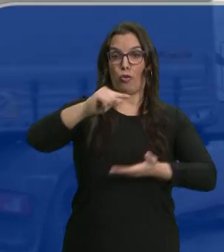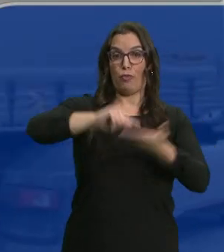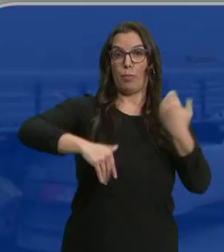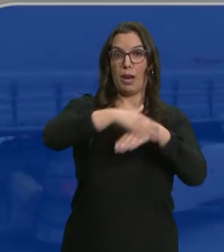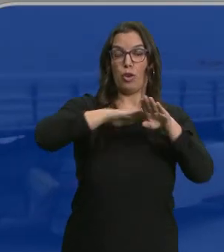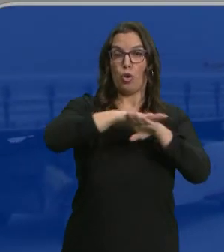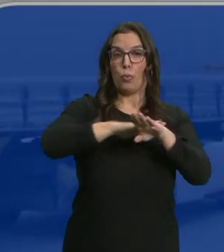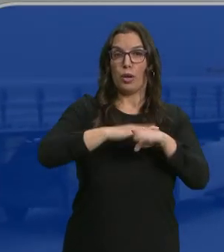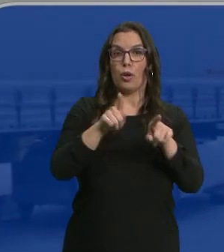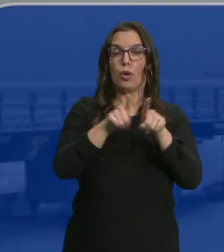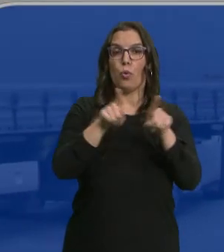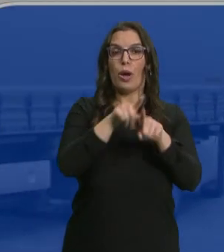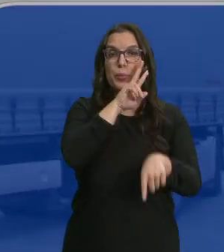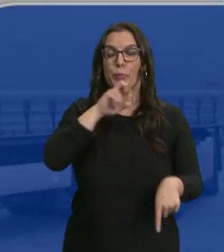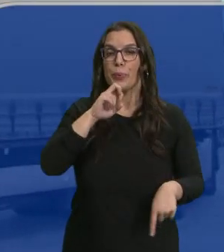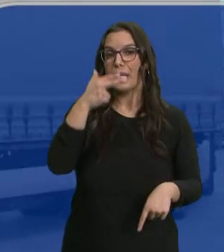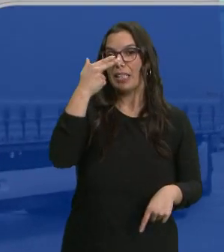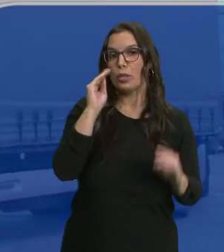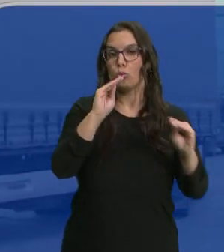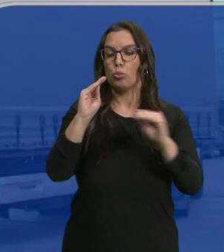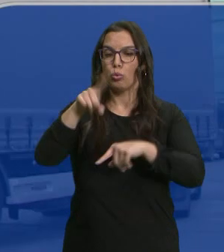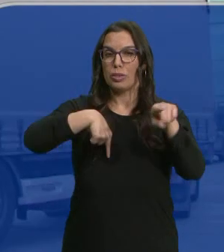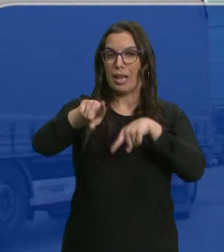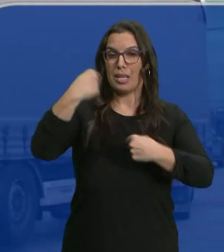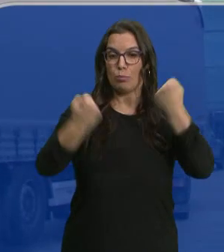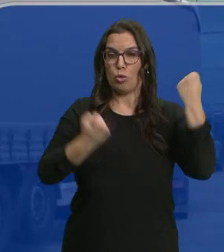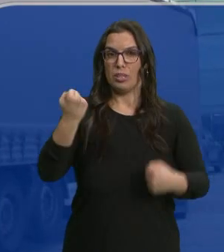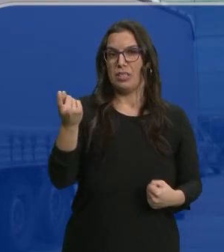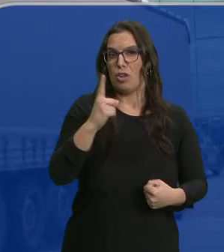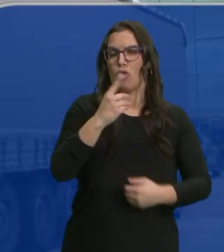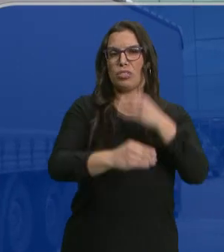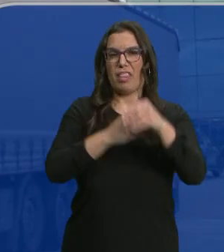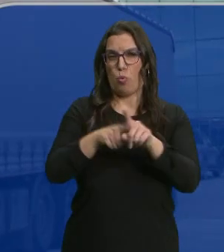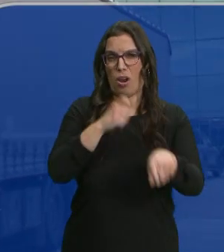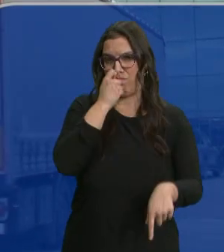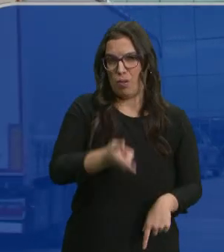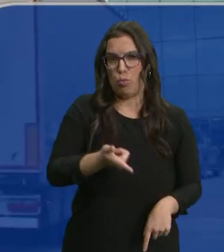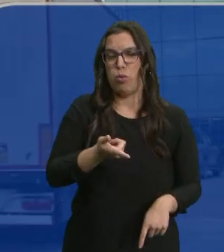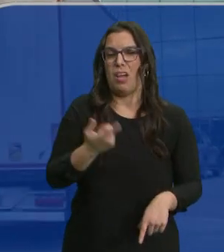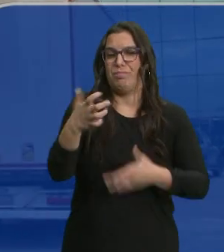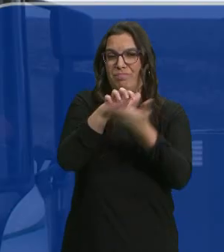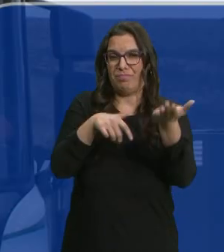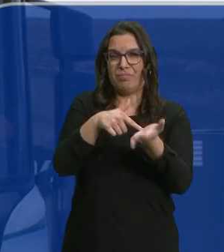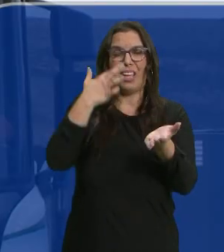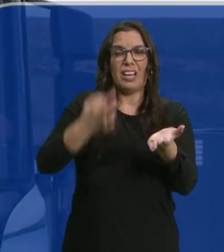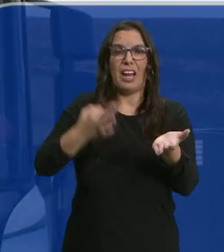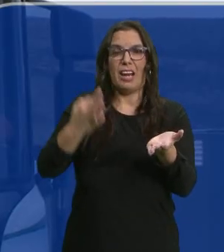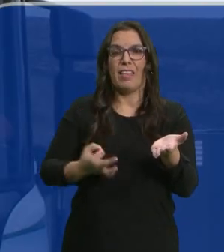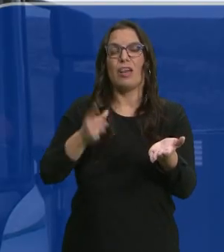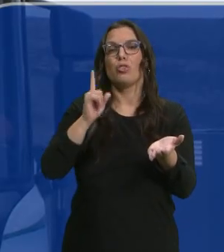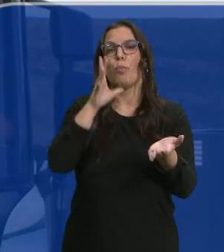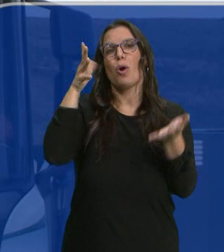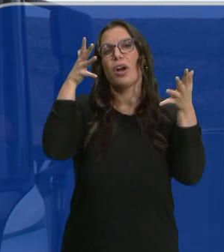no vela por los intereses de los transportistas, que tiene muchas lagunas jurídicas, que se hizo de forma chapucera y que es un texto solo basado